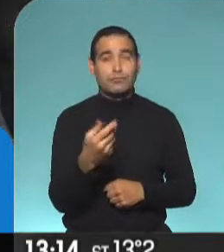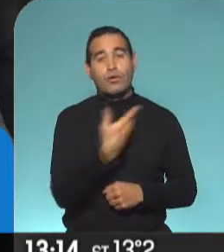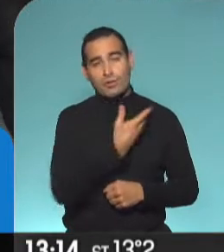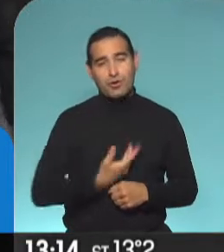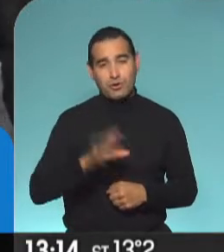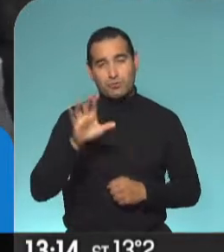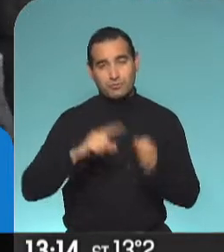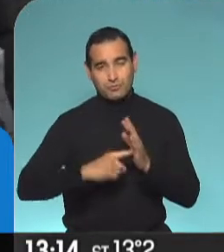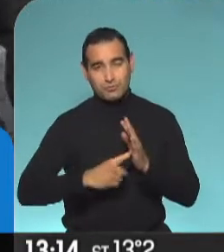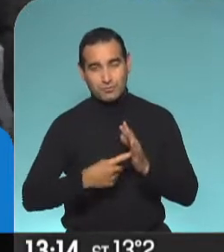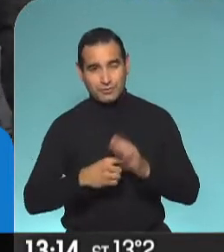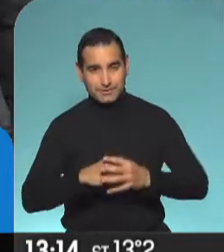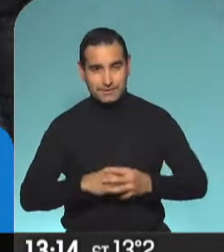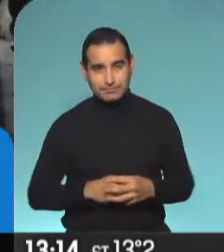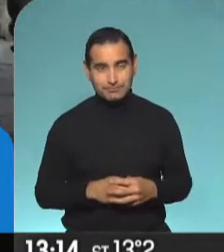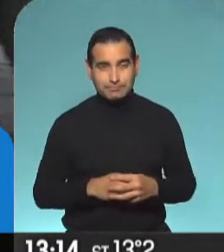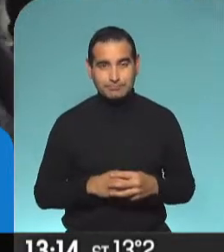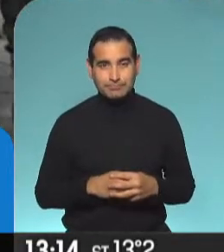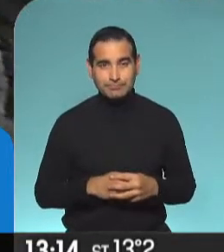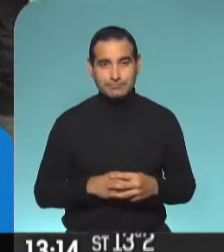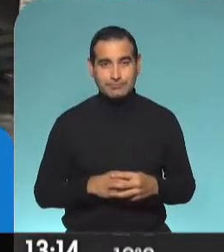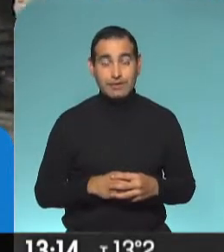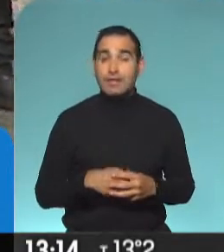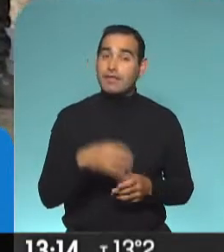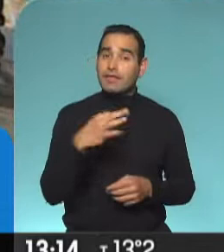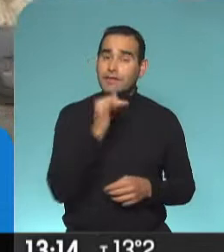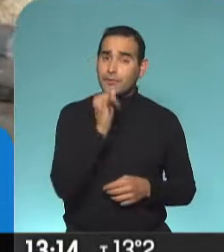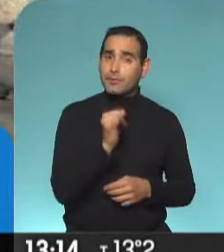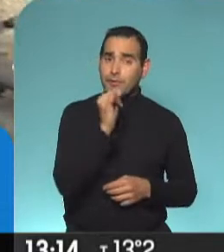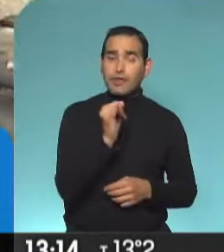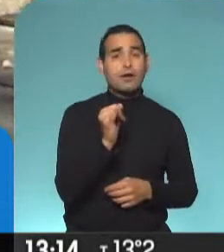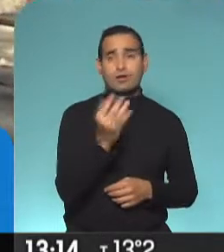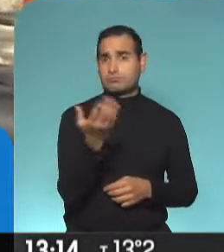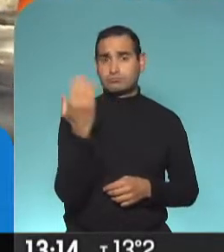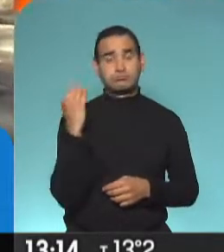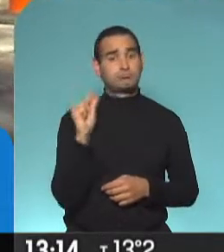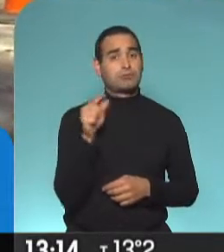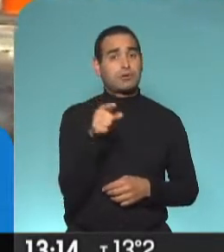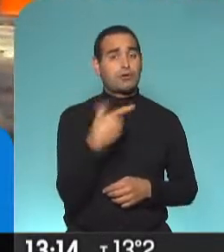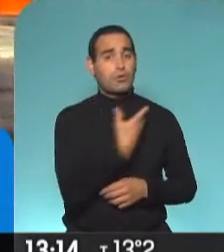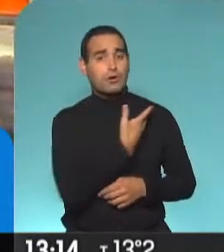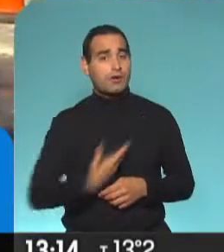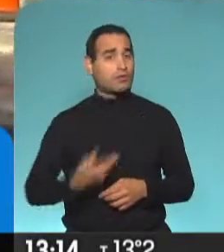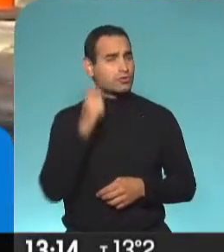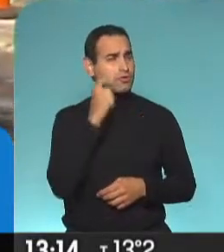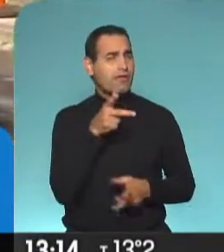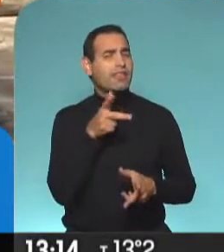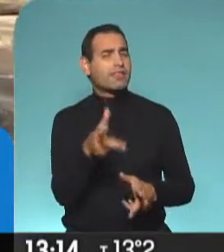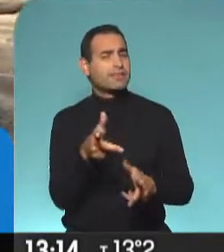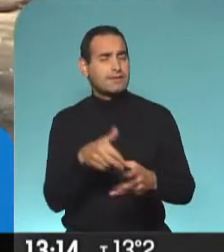de la provincia de buenos aires hay que rescatar algo que dijo en las últimas horas el gobernador kiciloff